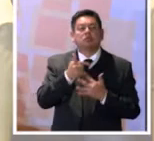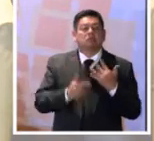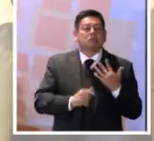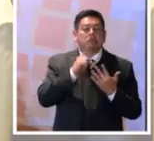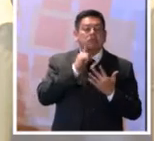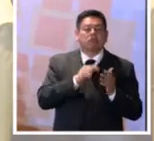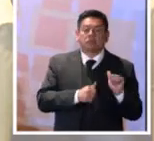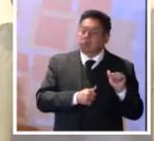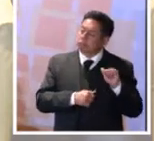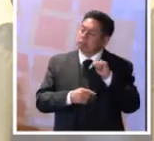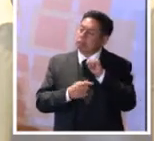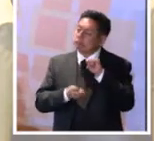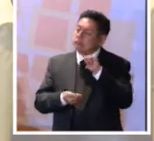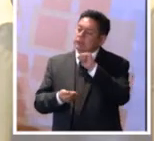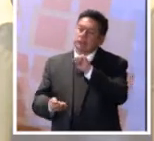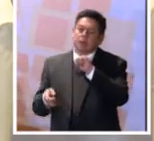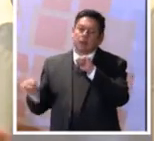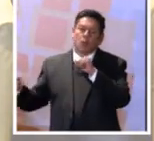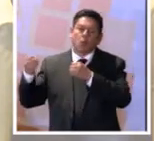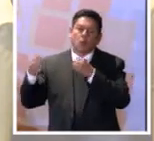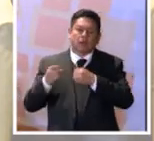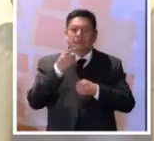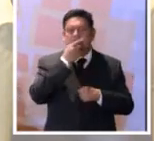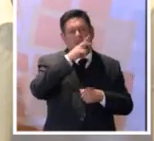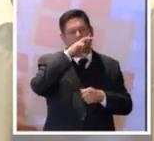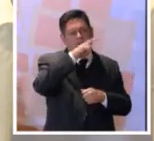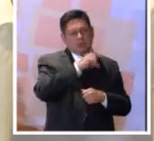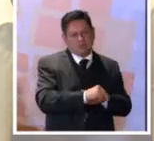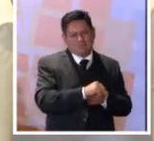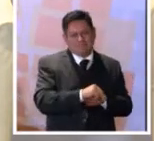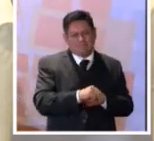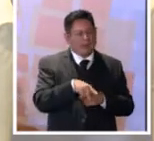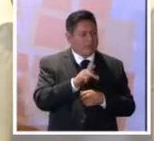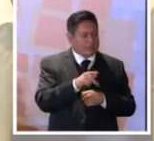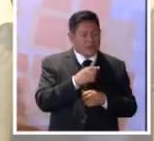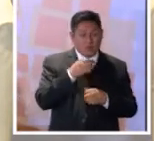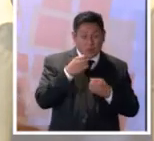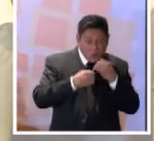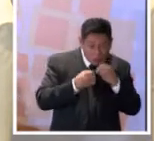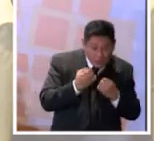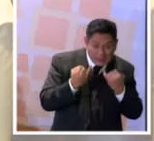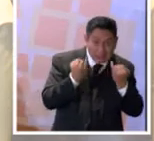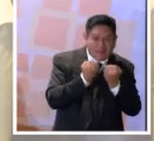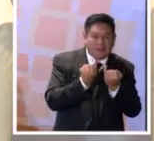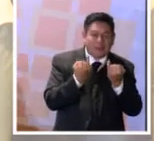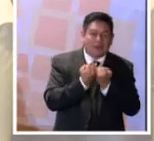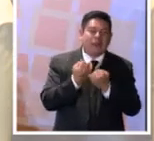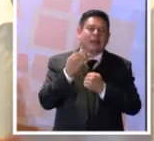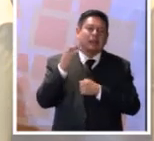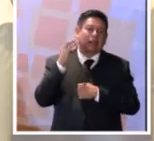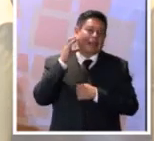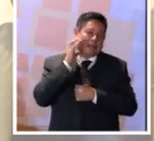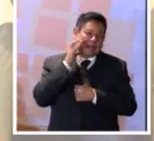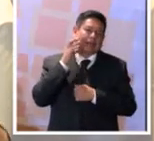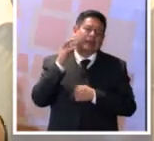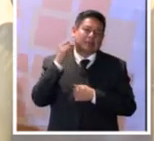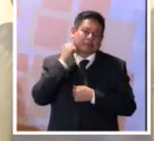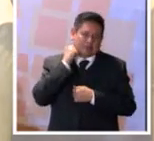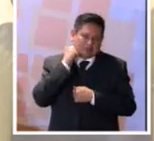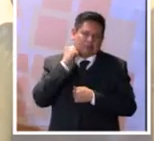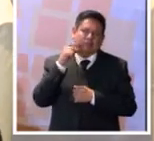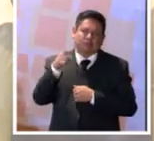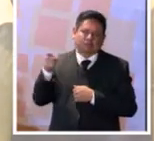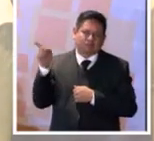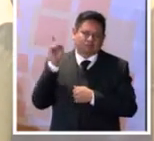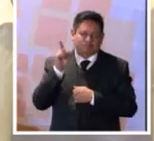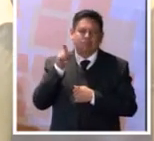juez, fue la Cámara Nacional Electoral, que tuvo durante los años de la aplicación de las leyes de cuota una actuación buenísima, y la